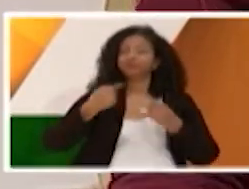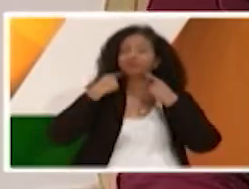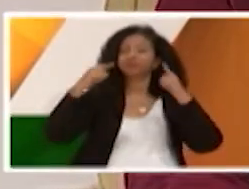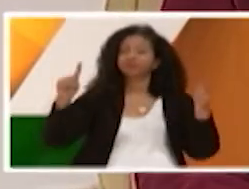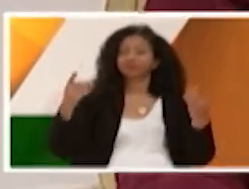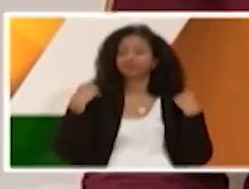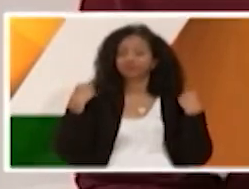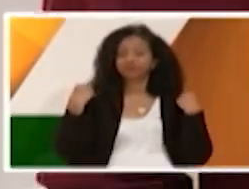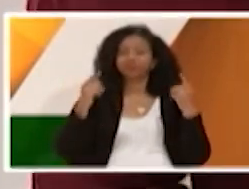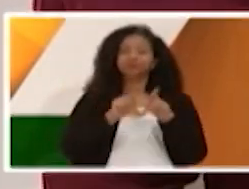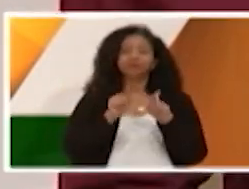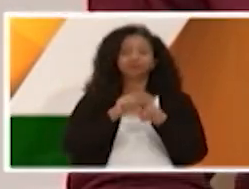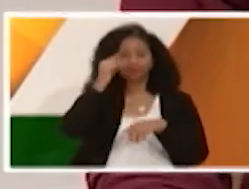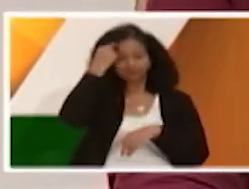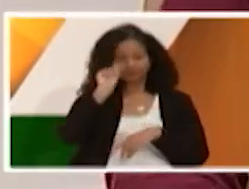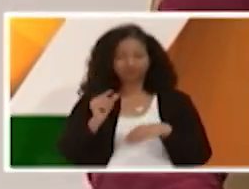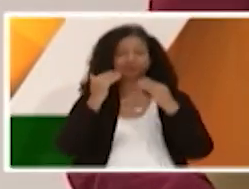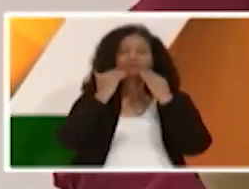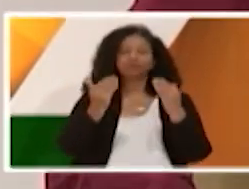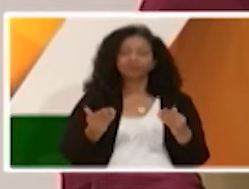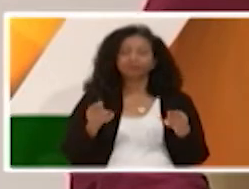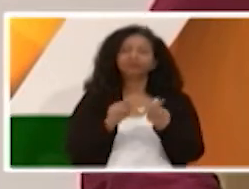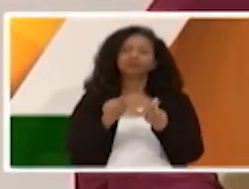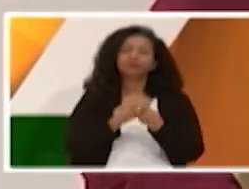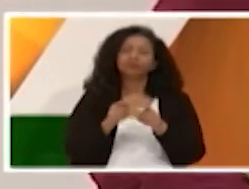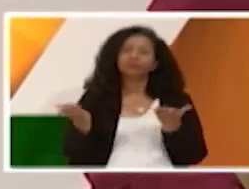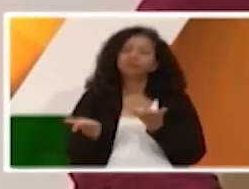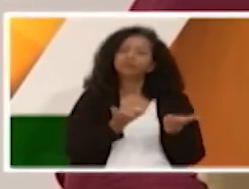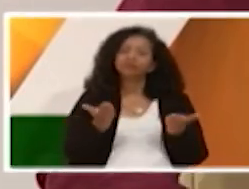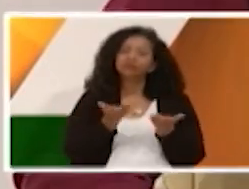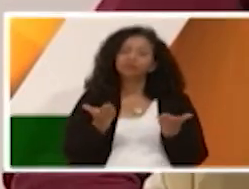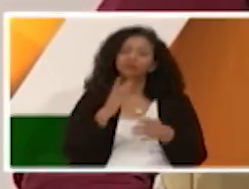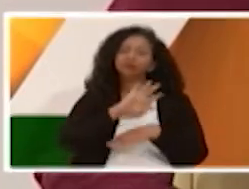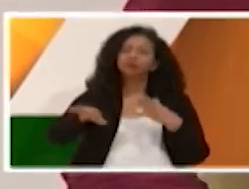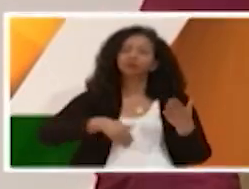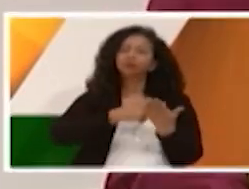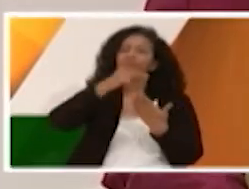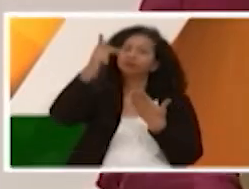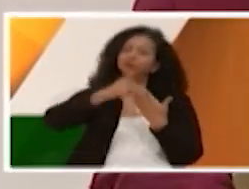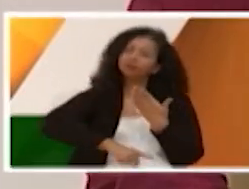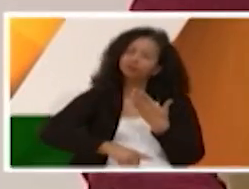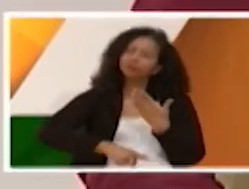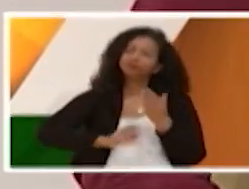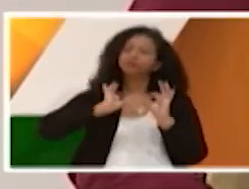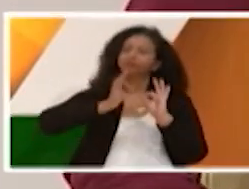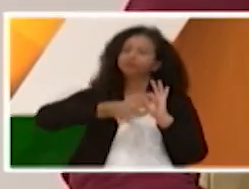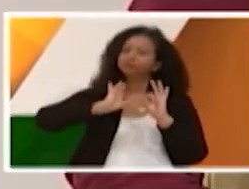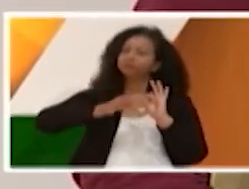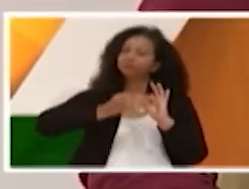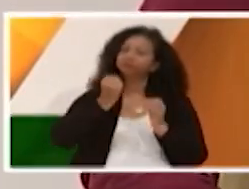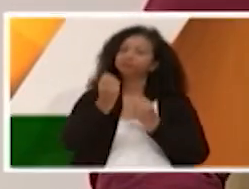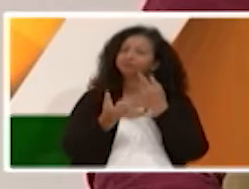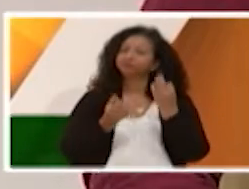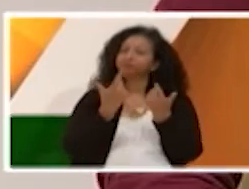Gracias a Gracie también, Gracie García, que ha estado ahí todo este programa, haciendo la